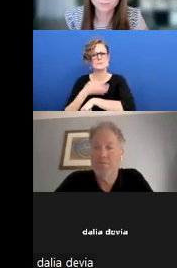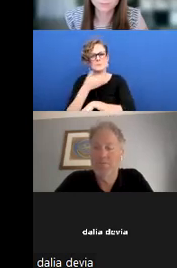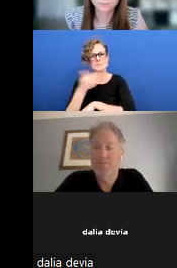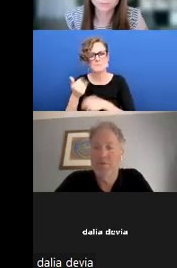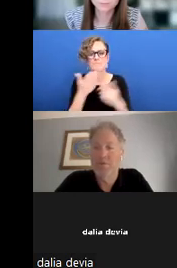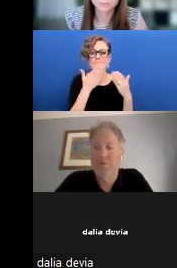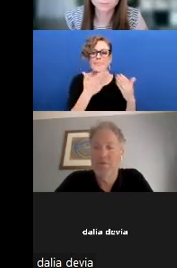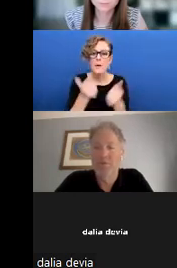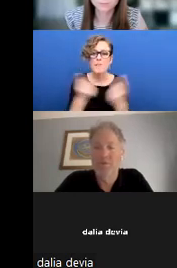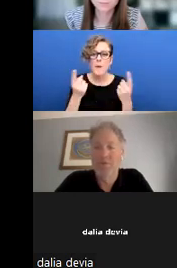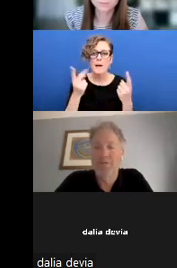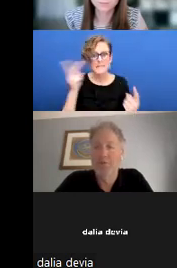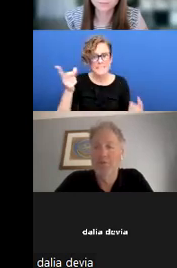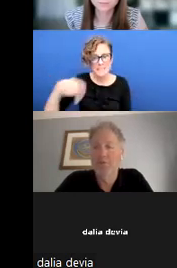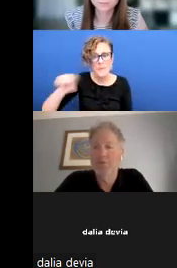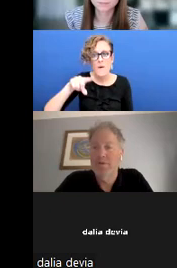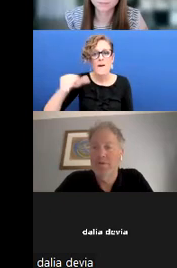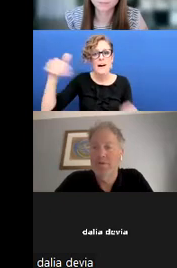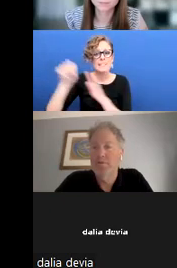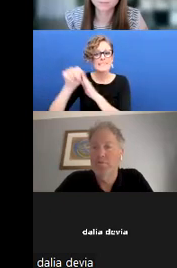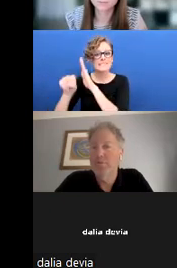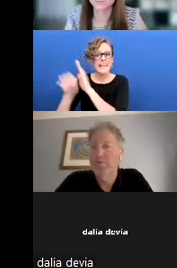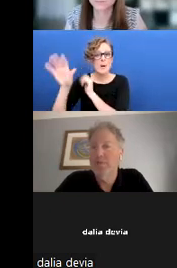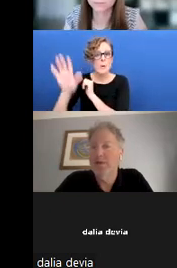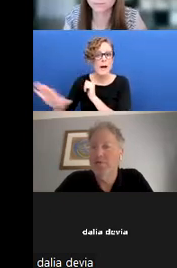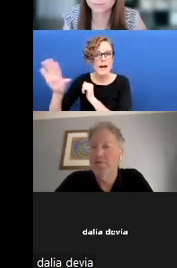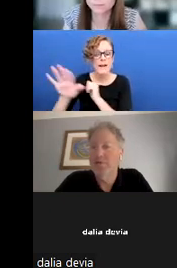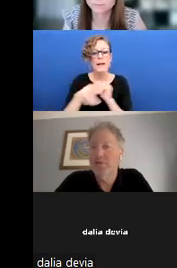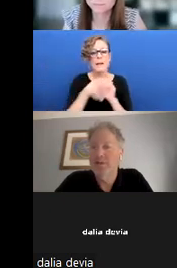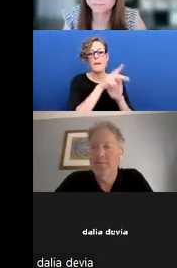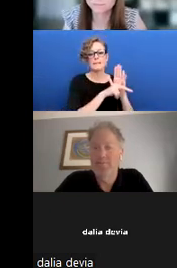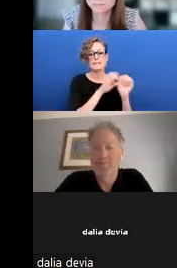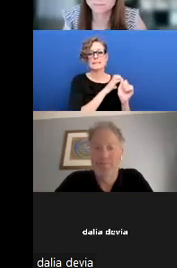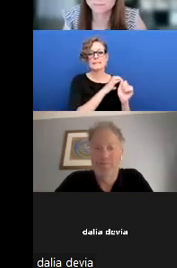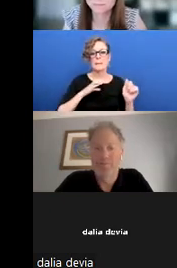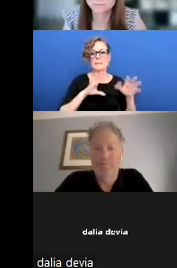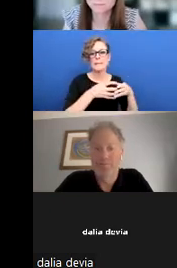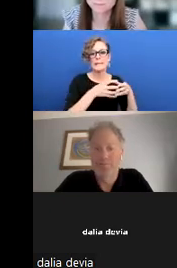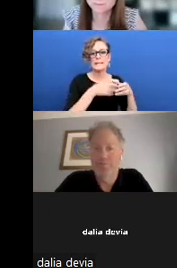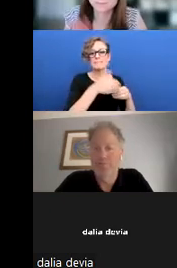Muchas gracias a todos y nos vemos en la reunión estatal.